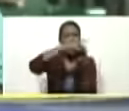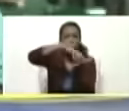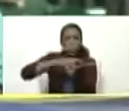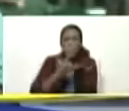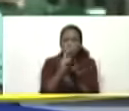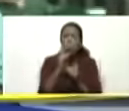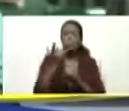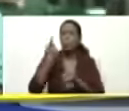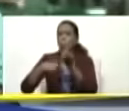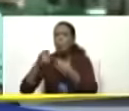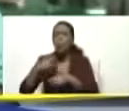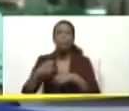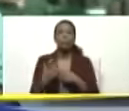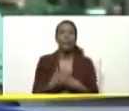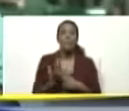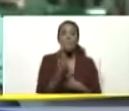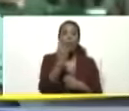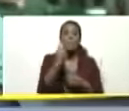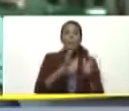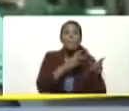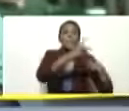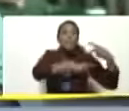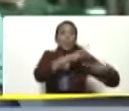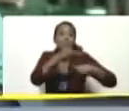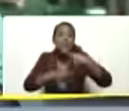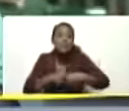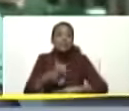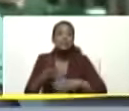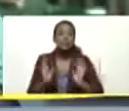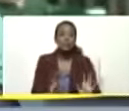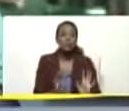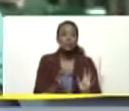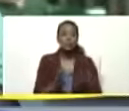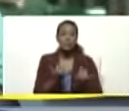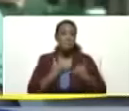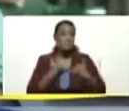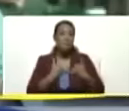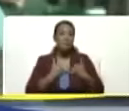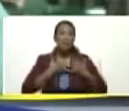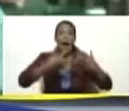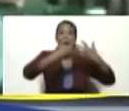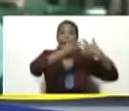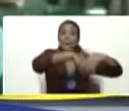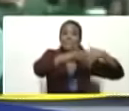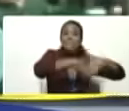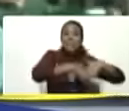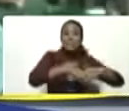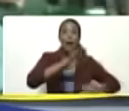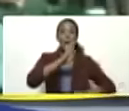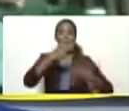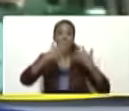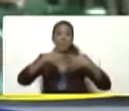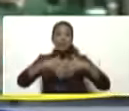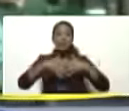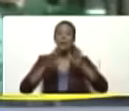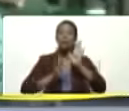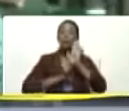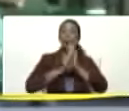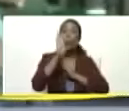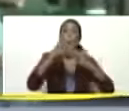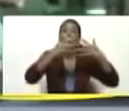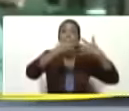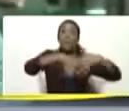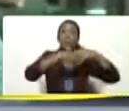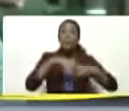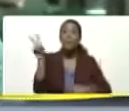experimenta un crecimiento en el proceso de industrialización interna. Viene creciendo la